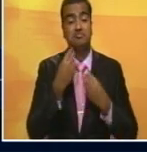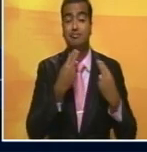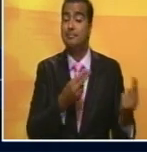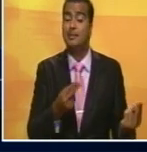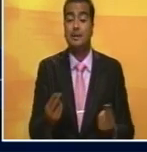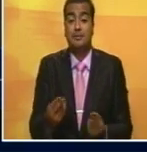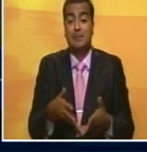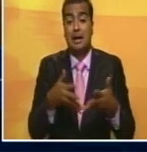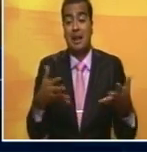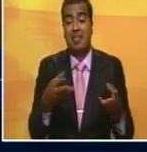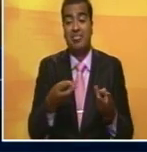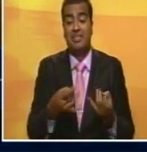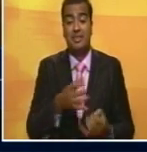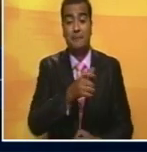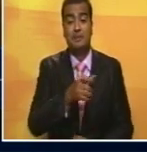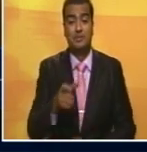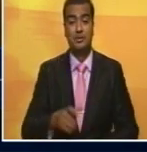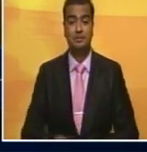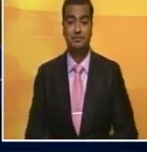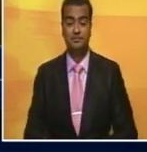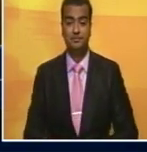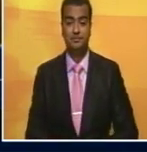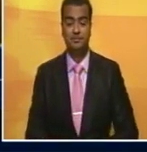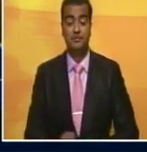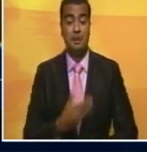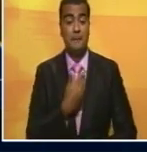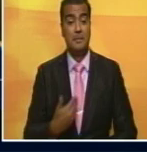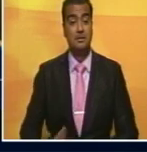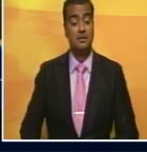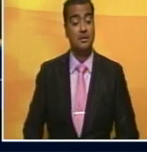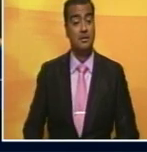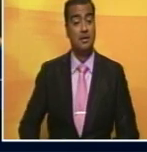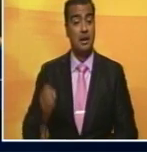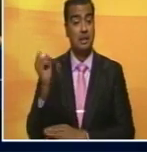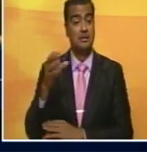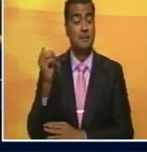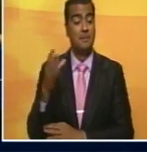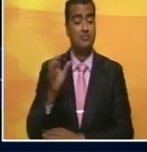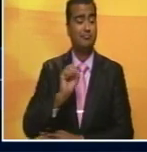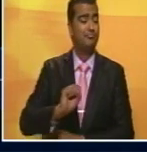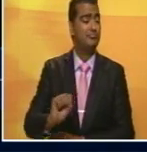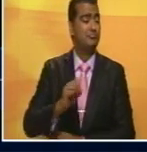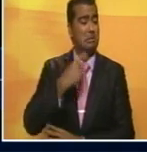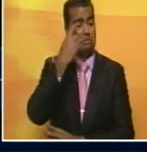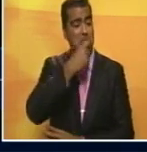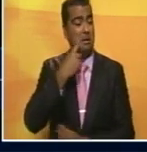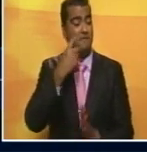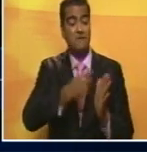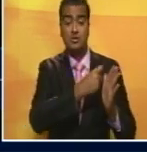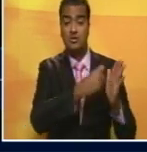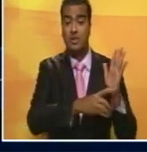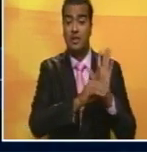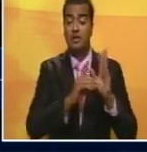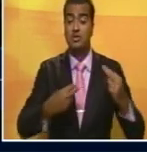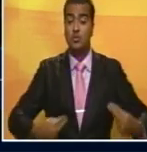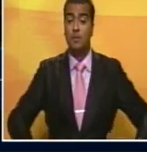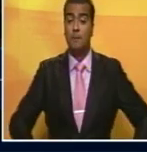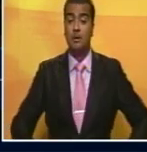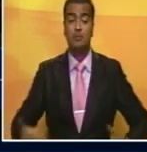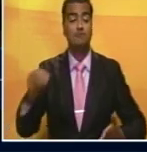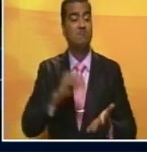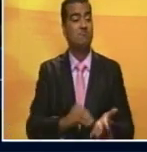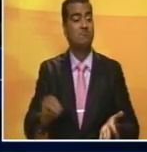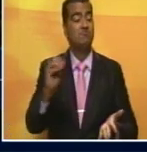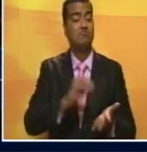bienvenido por una gran cantidad de salvadoreños. El presidente del Congreso de El Salvador repudió la presunta violación a los derechos humanos